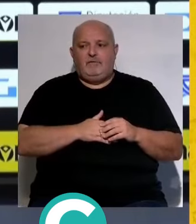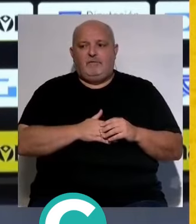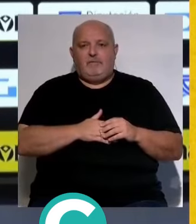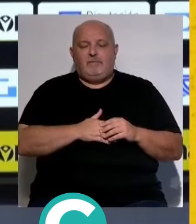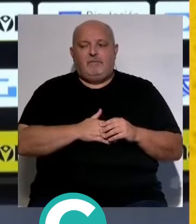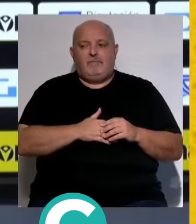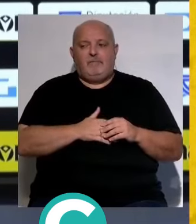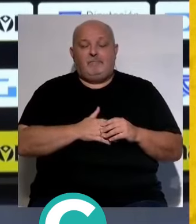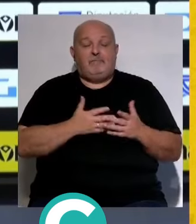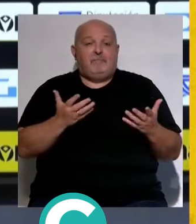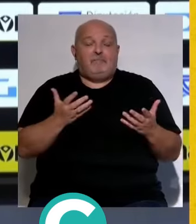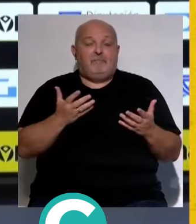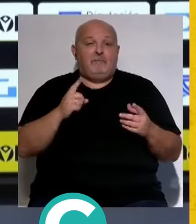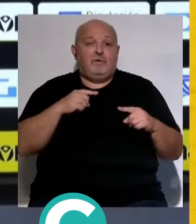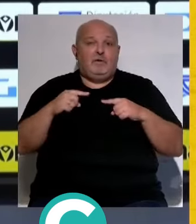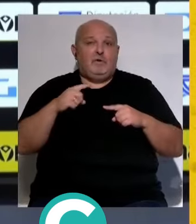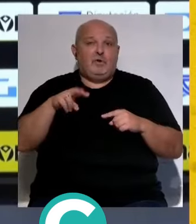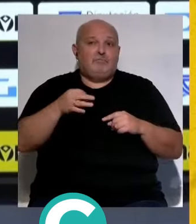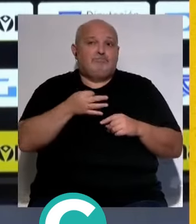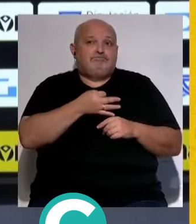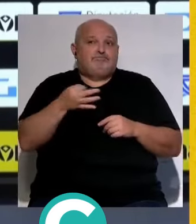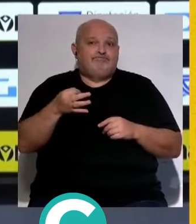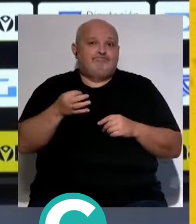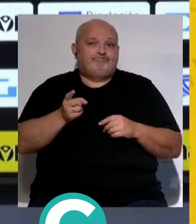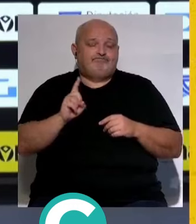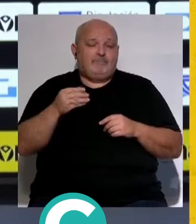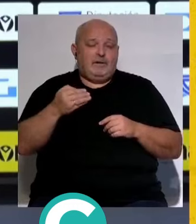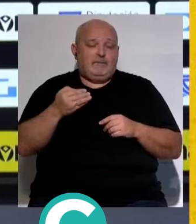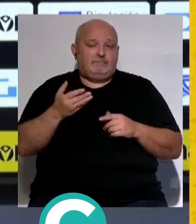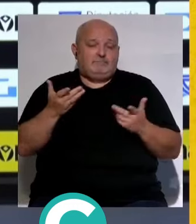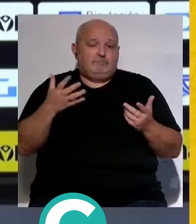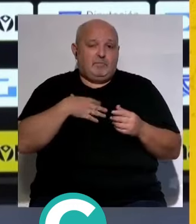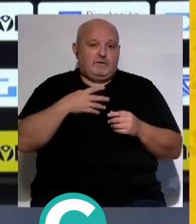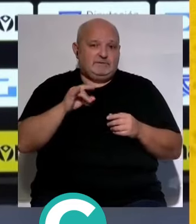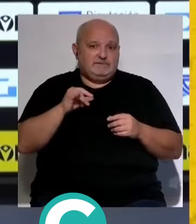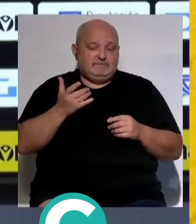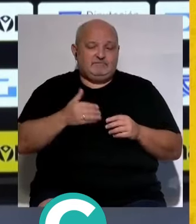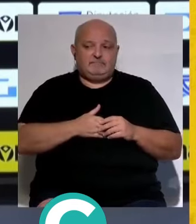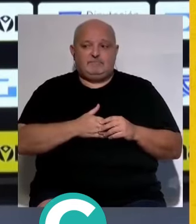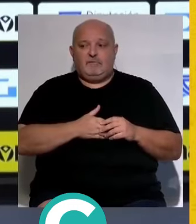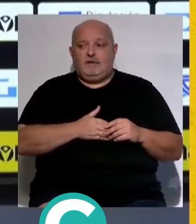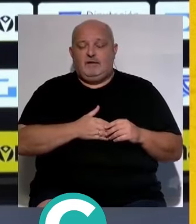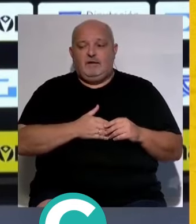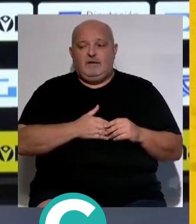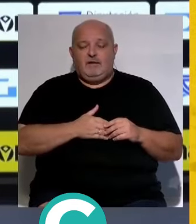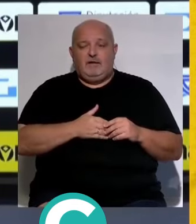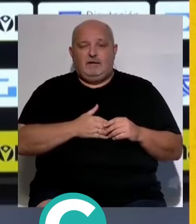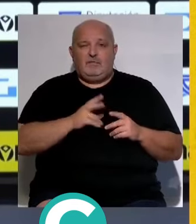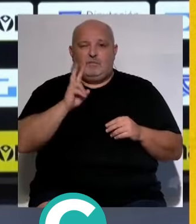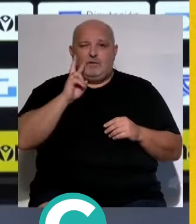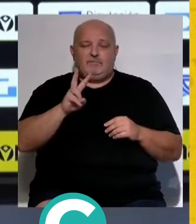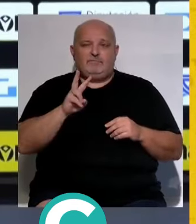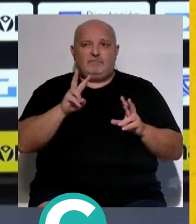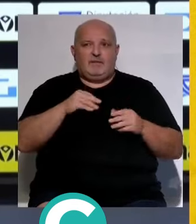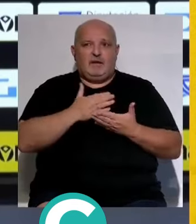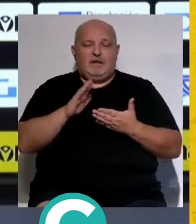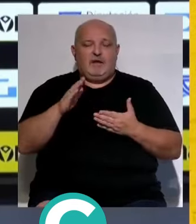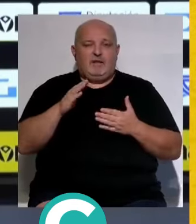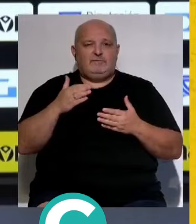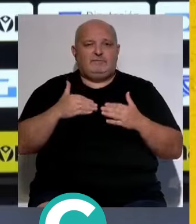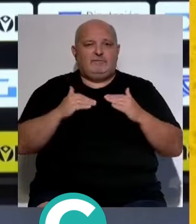¿Que quizás no es el entrenador ideal para el Mirandilla? Pues posiblemente. Pero hay que alabarle tanto los